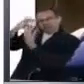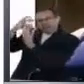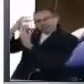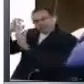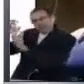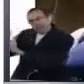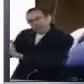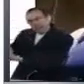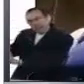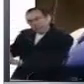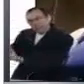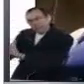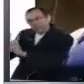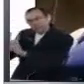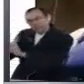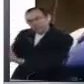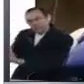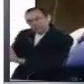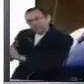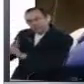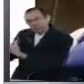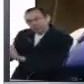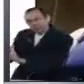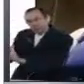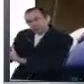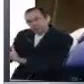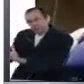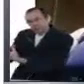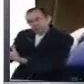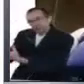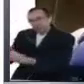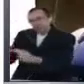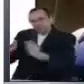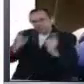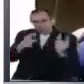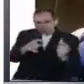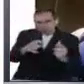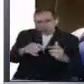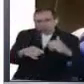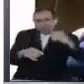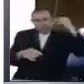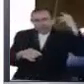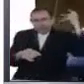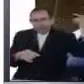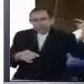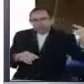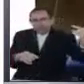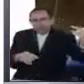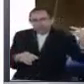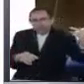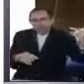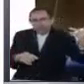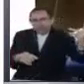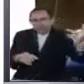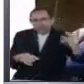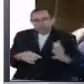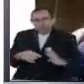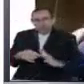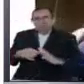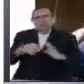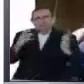llevarlo a la obra que hizo Jesús en la cruz del Calvario. El demonio dijo, entremos a lecciones